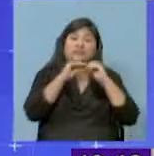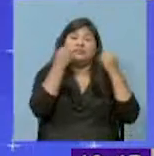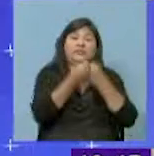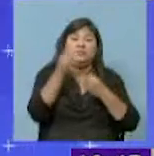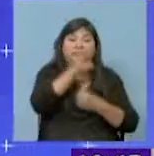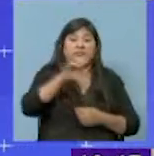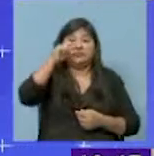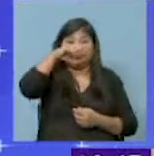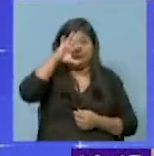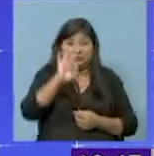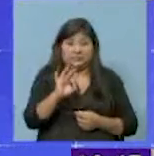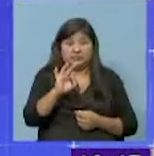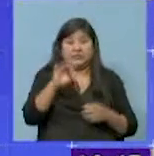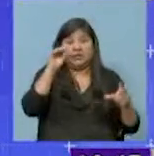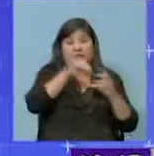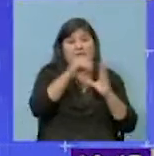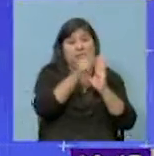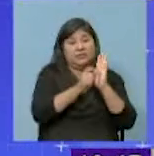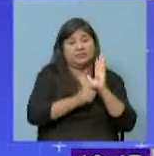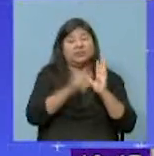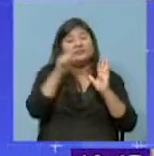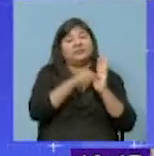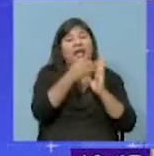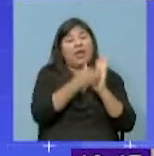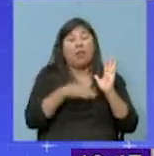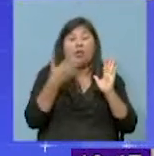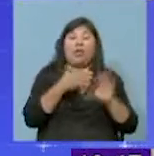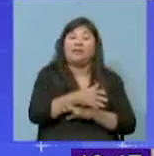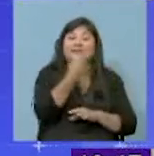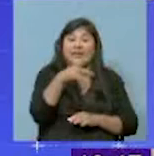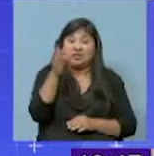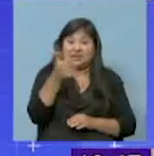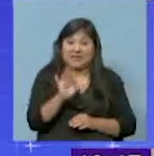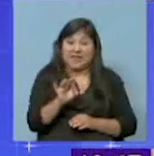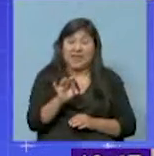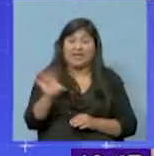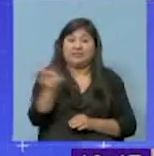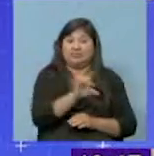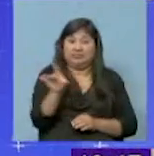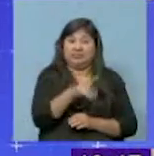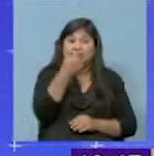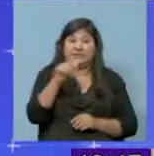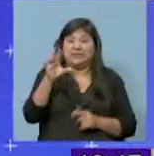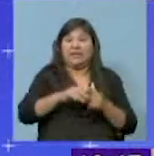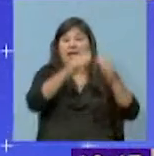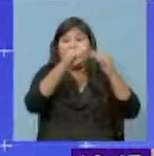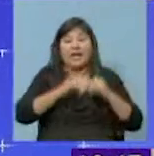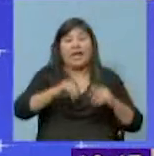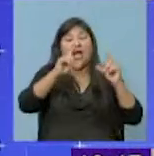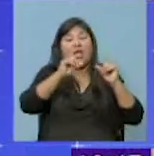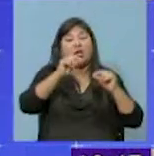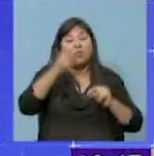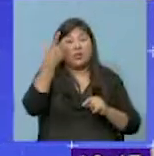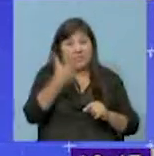570 y las vacantes son 160. ¿Qué pasa con el colegio número 3, Éxodo Jujeño?